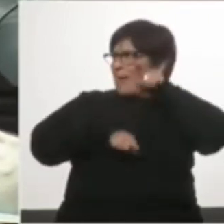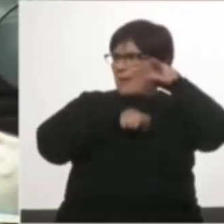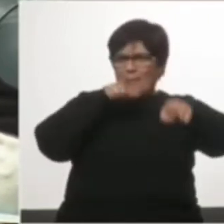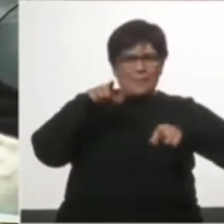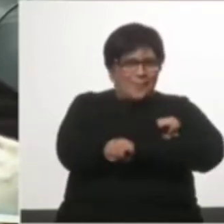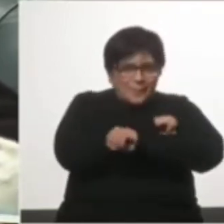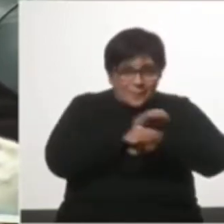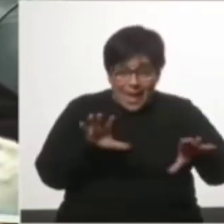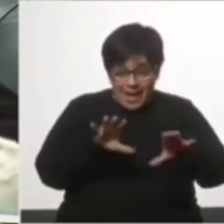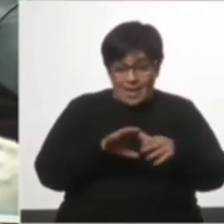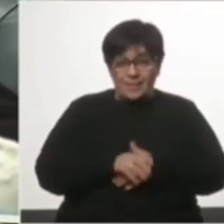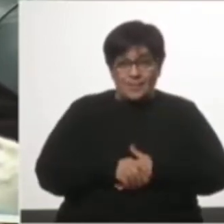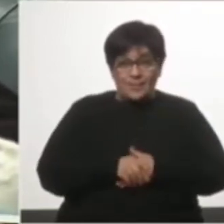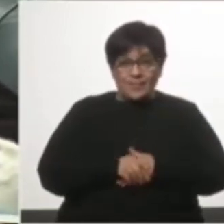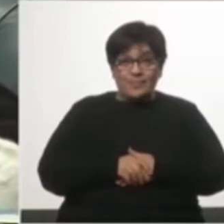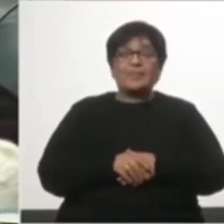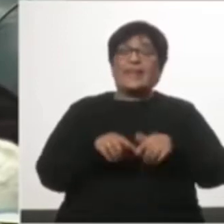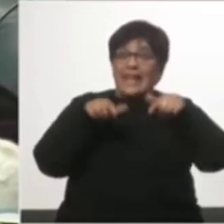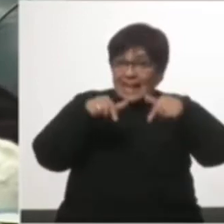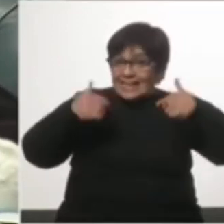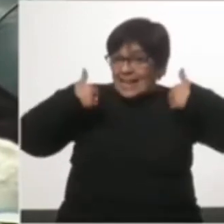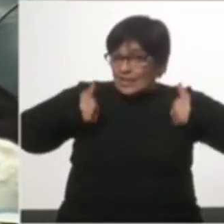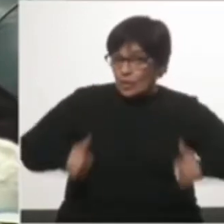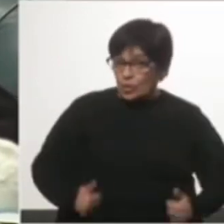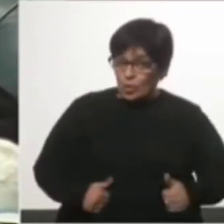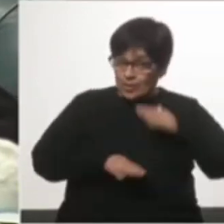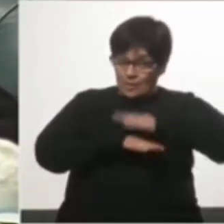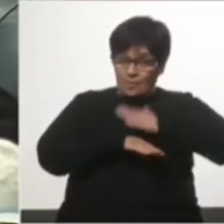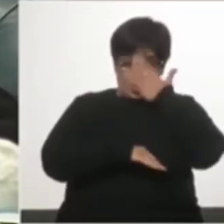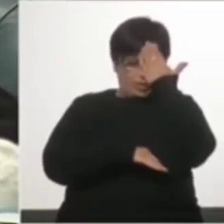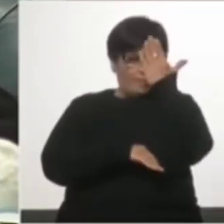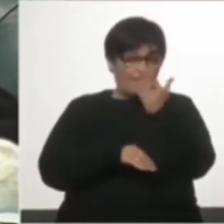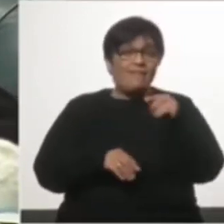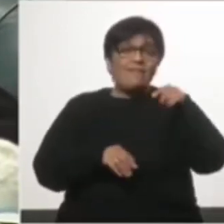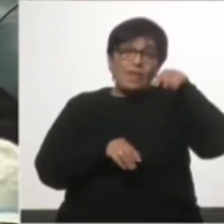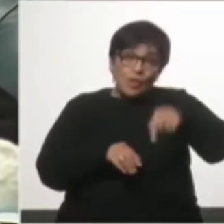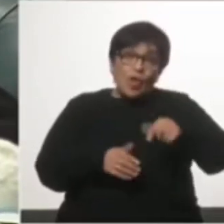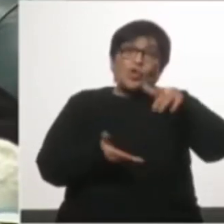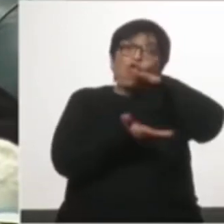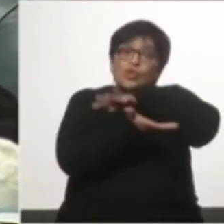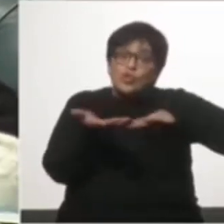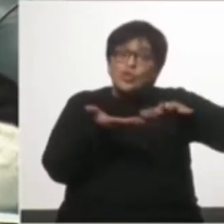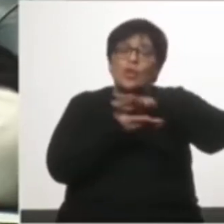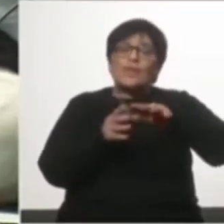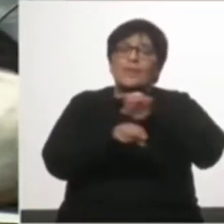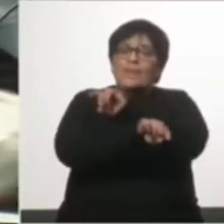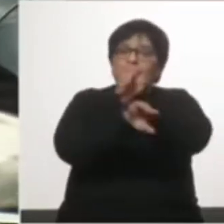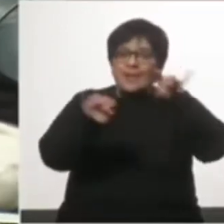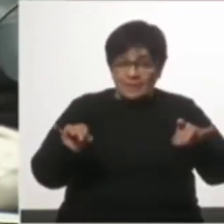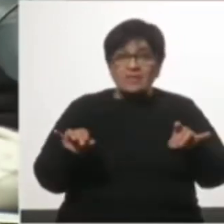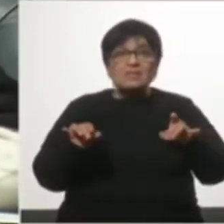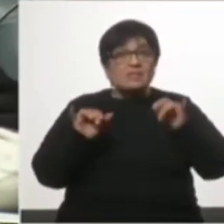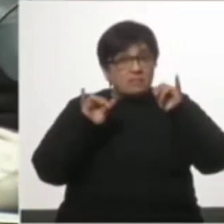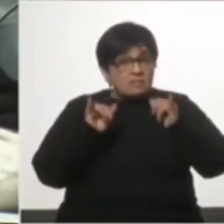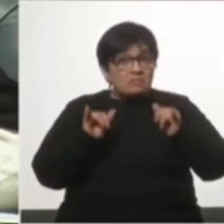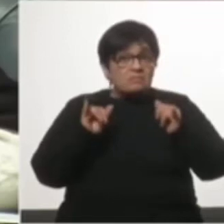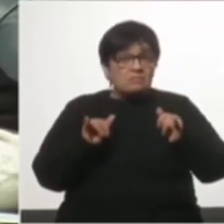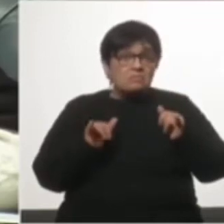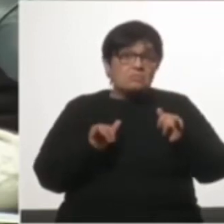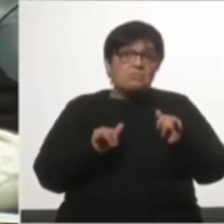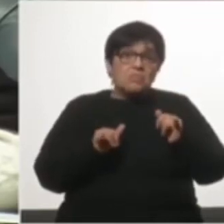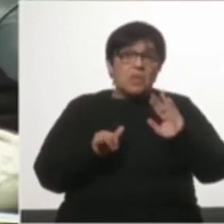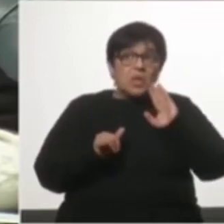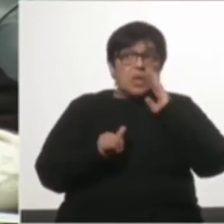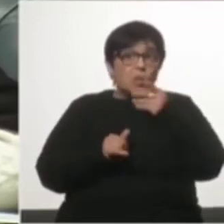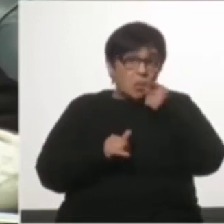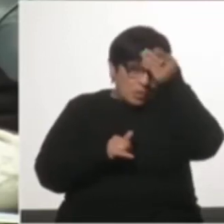manera, esta actitud de oposición responsable ante la pandemia fue reconocido, señor ministro Salinas,